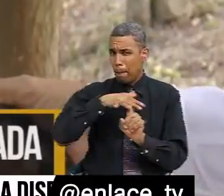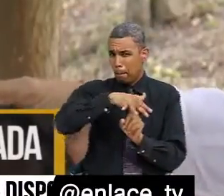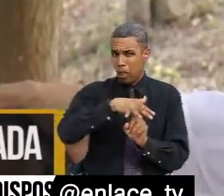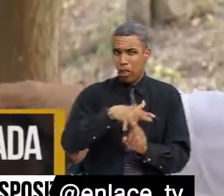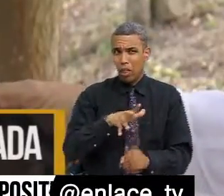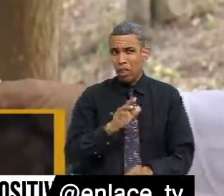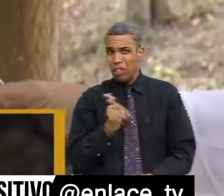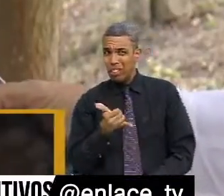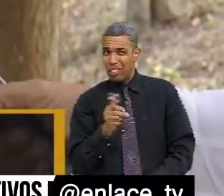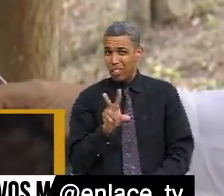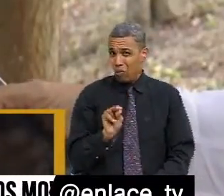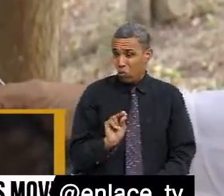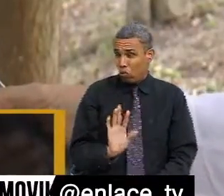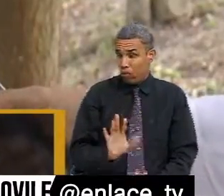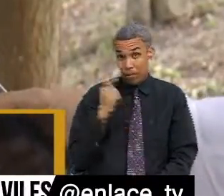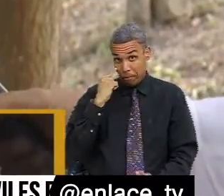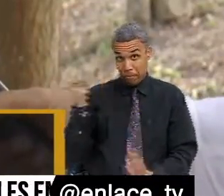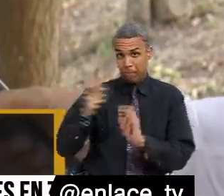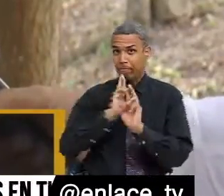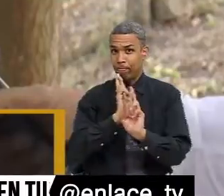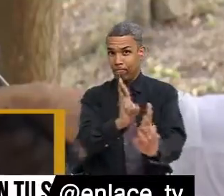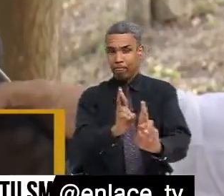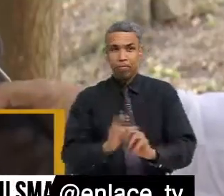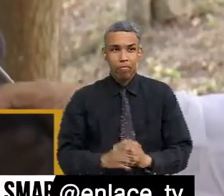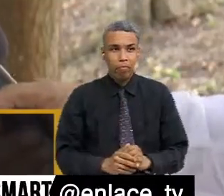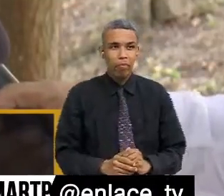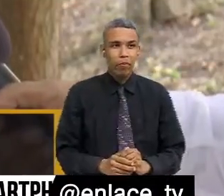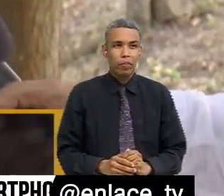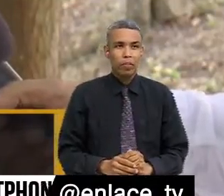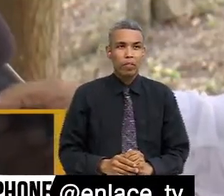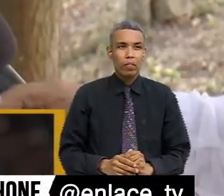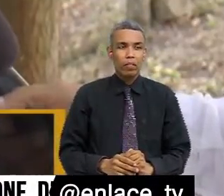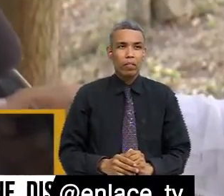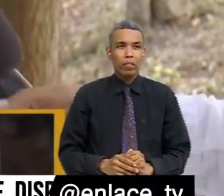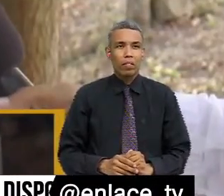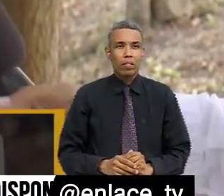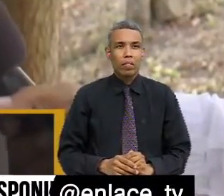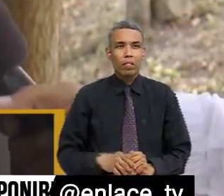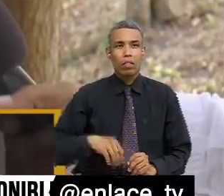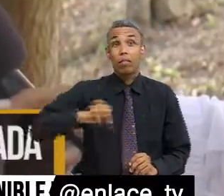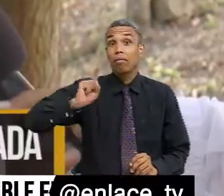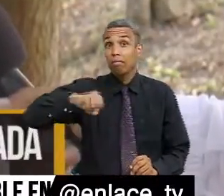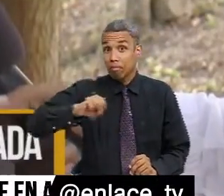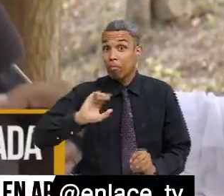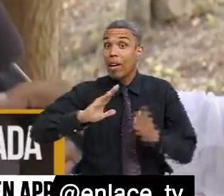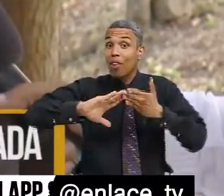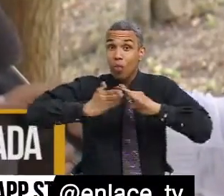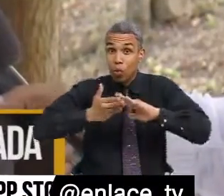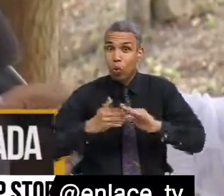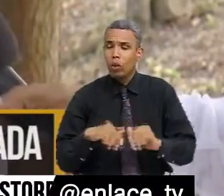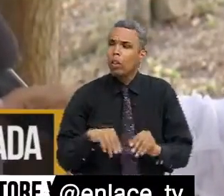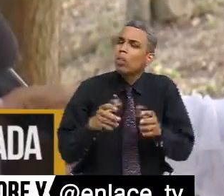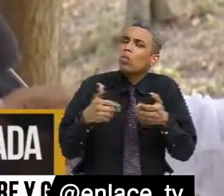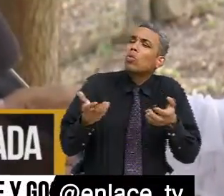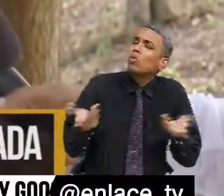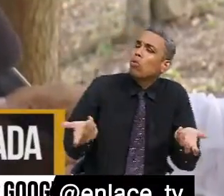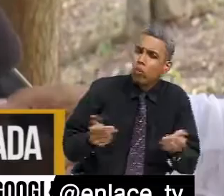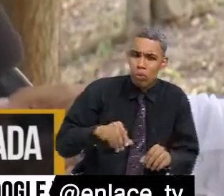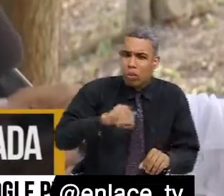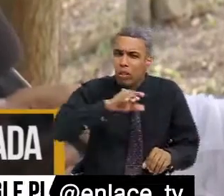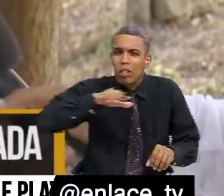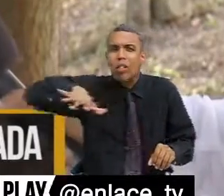notado pues con mucha alegría que la gente se preocupa mucho por su territorio, que se cuestiona mucho las cosas que se